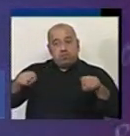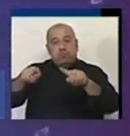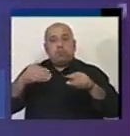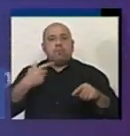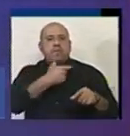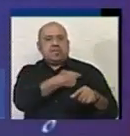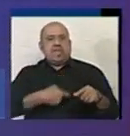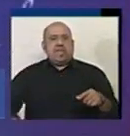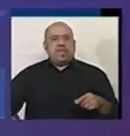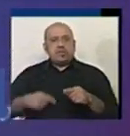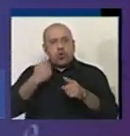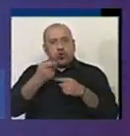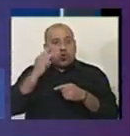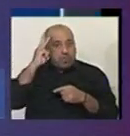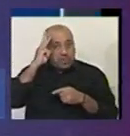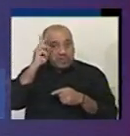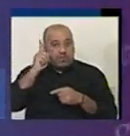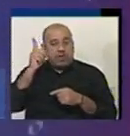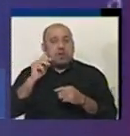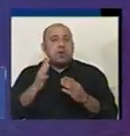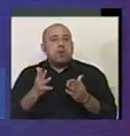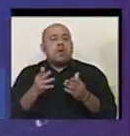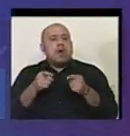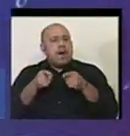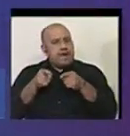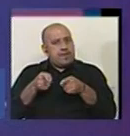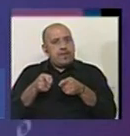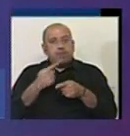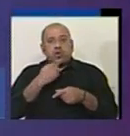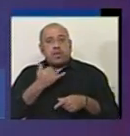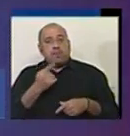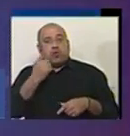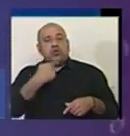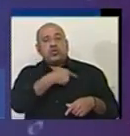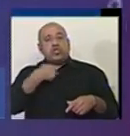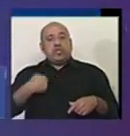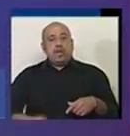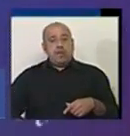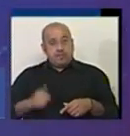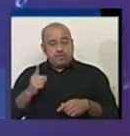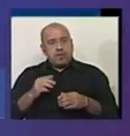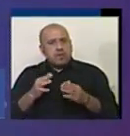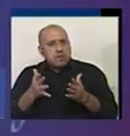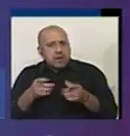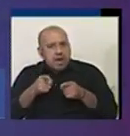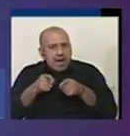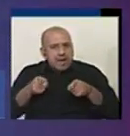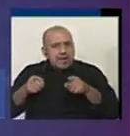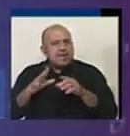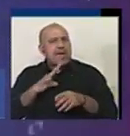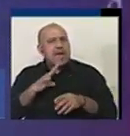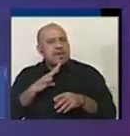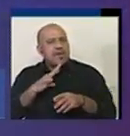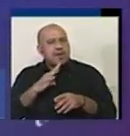príncipes, otros directamente no se sabe qué, por ejemplo China, ¿no? Están las empresas transnacionales, que